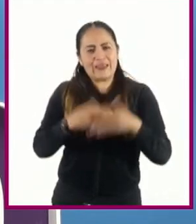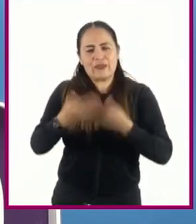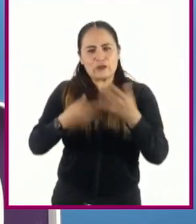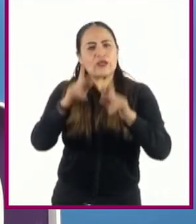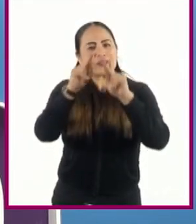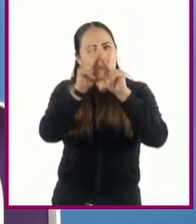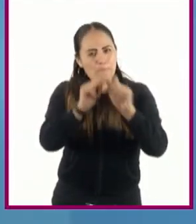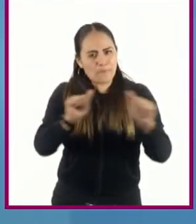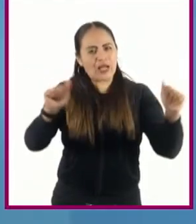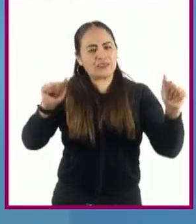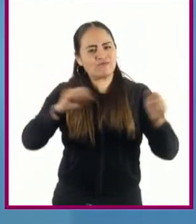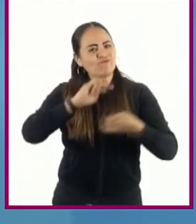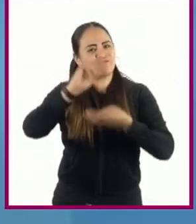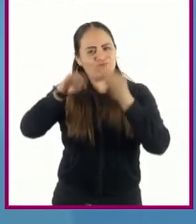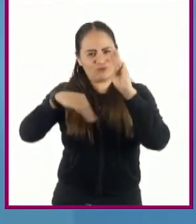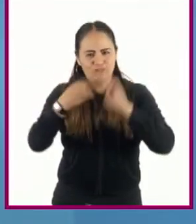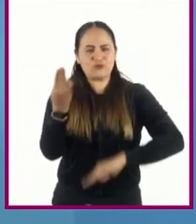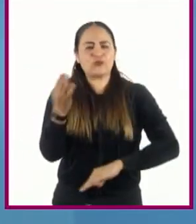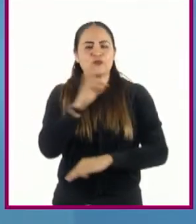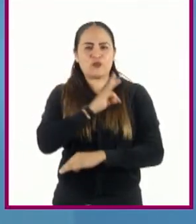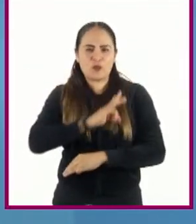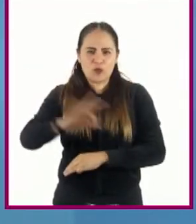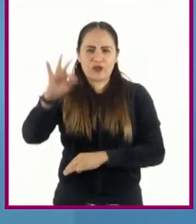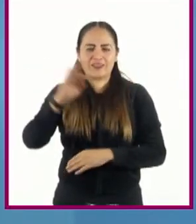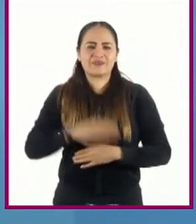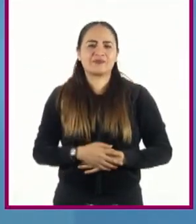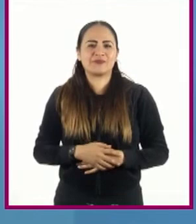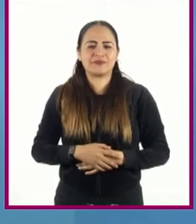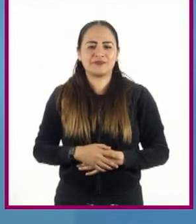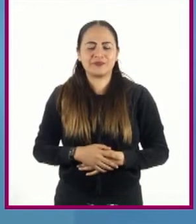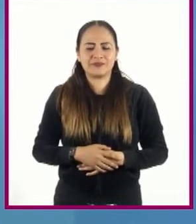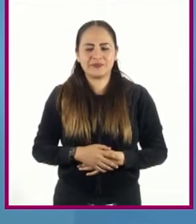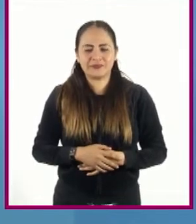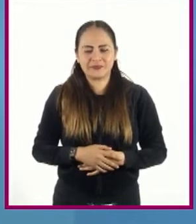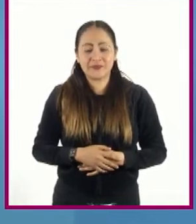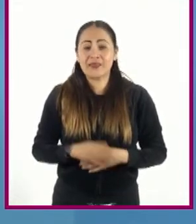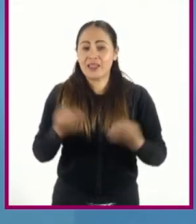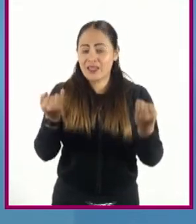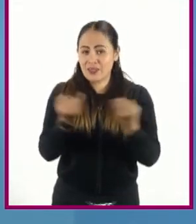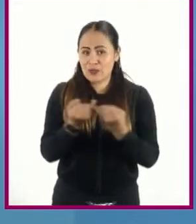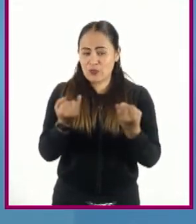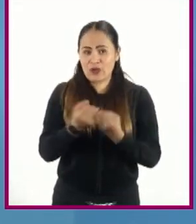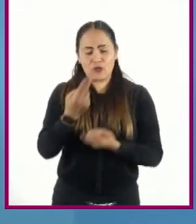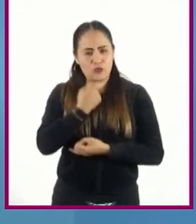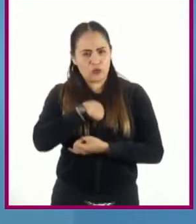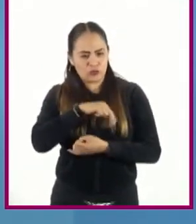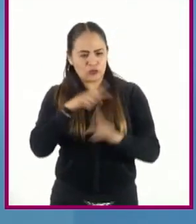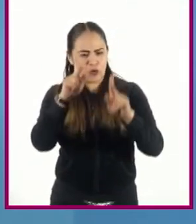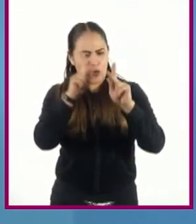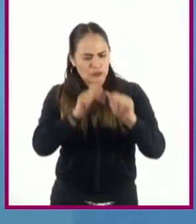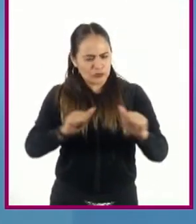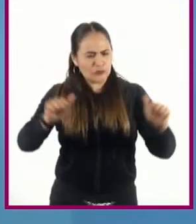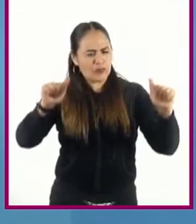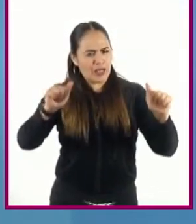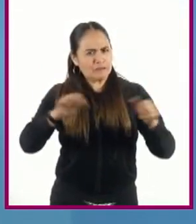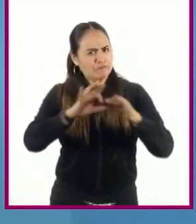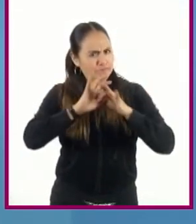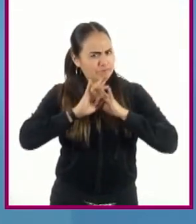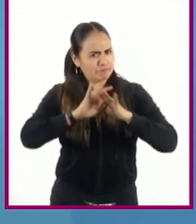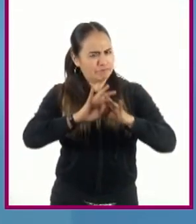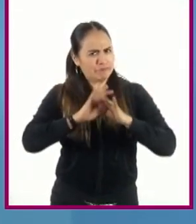mundo. Creo que también podemos contribuir a la paz manteniendo una actitud positiva